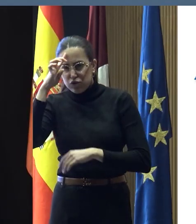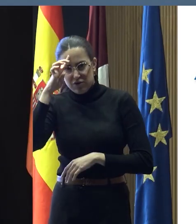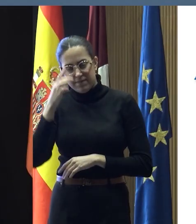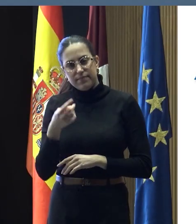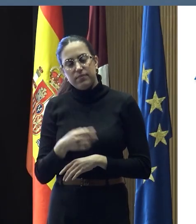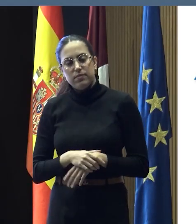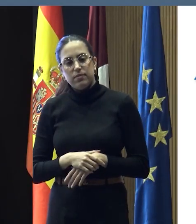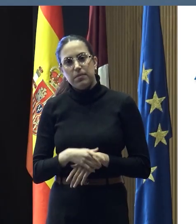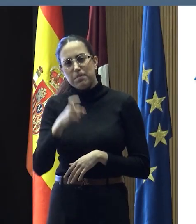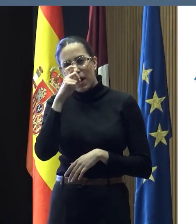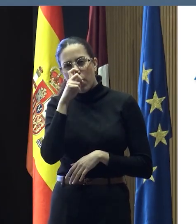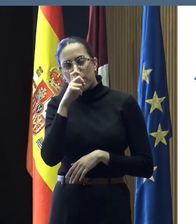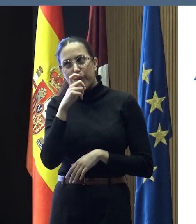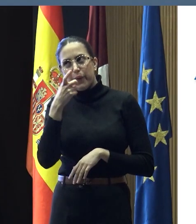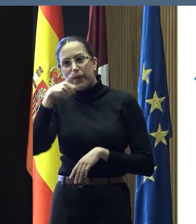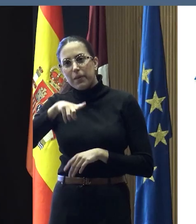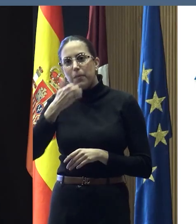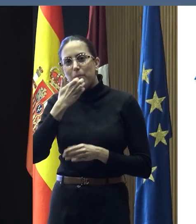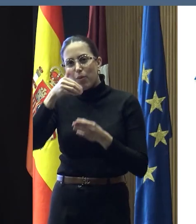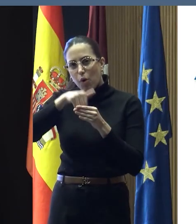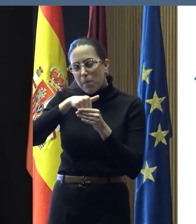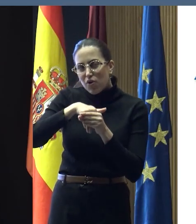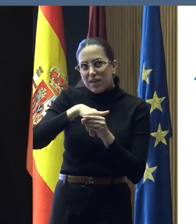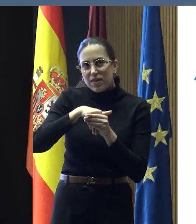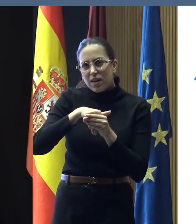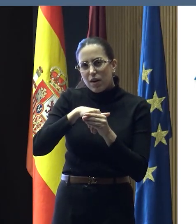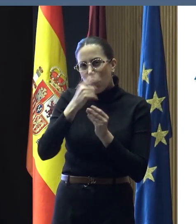componente de...